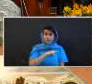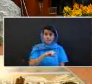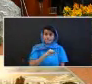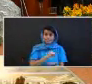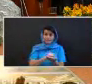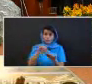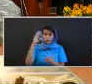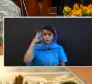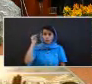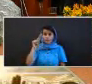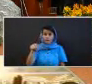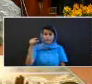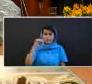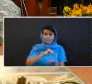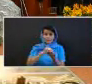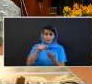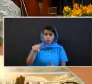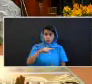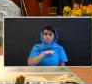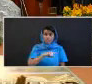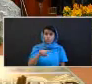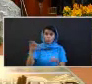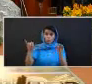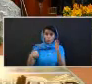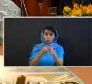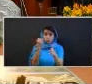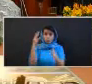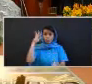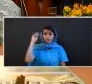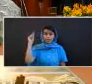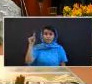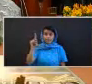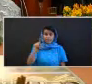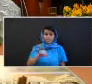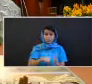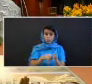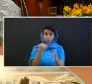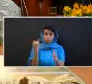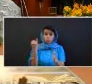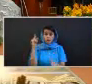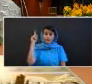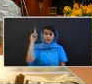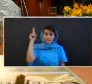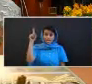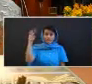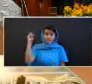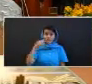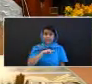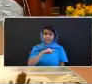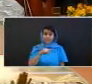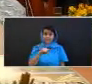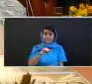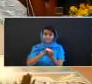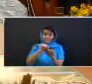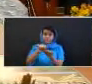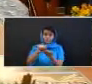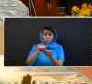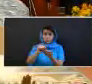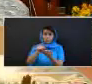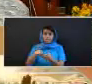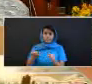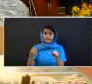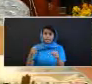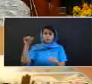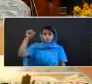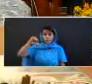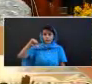porque Él es santo. Tú eres justo porque Él es justo. Él, que era santo y bendito, se hizo maldito para